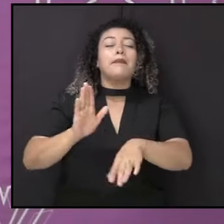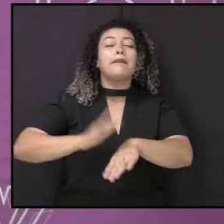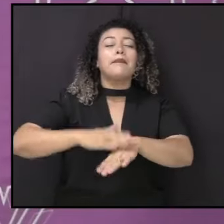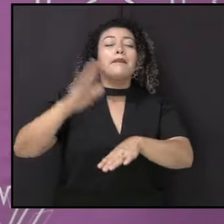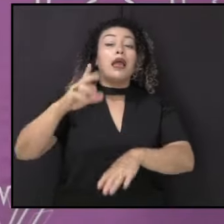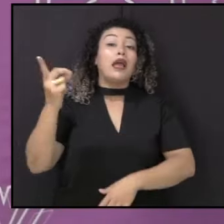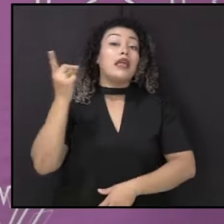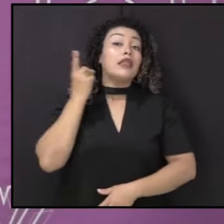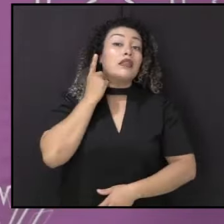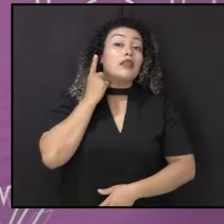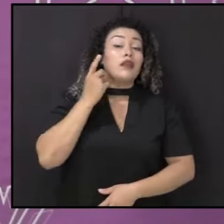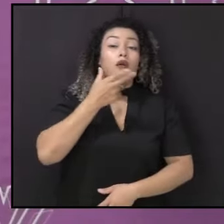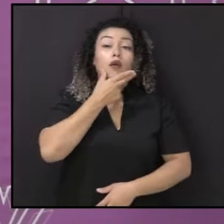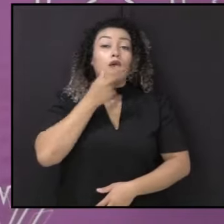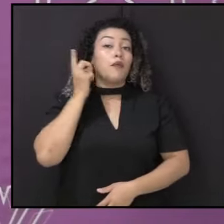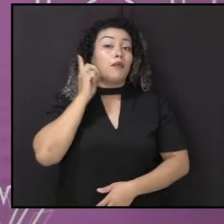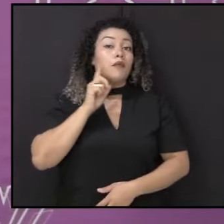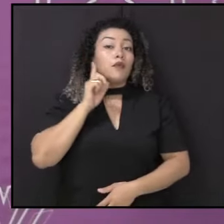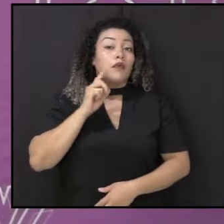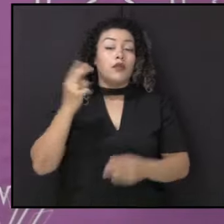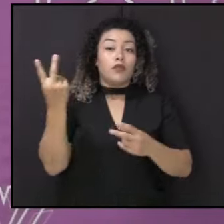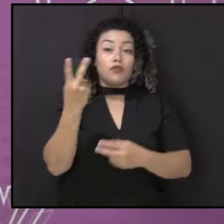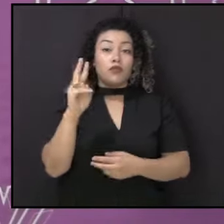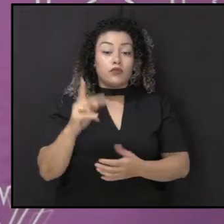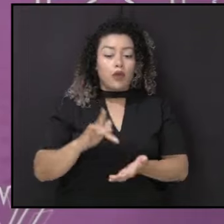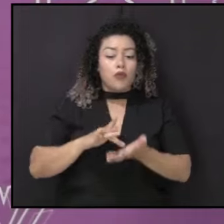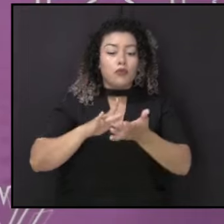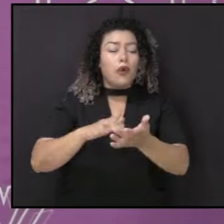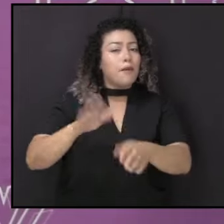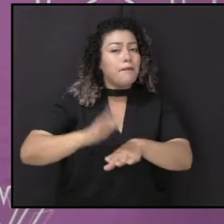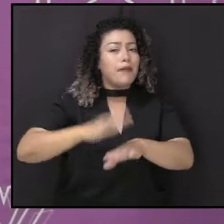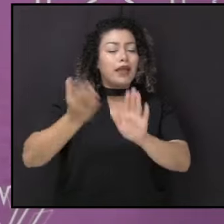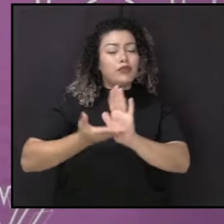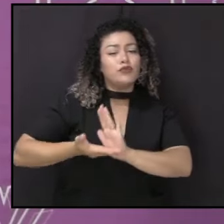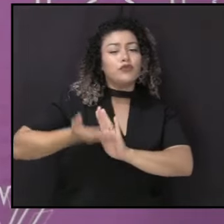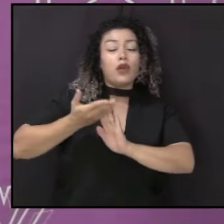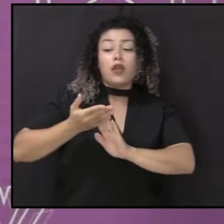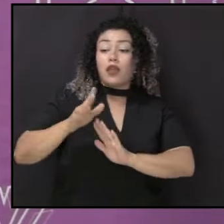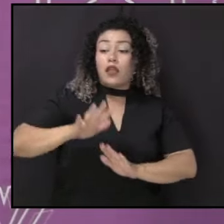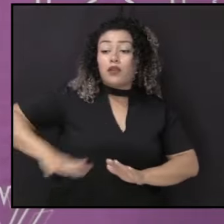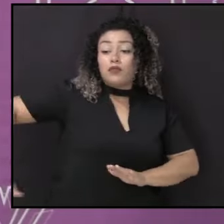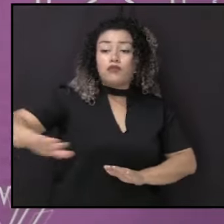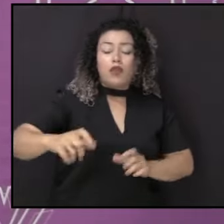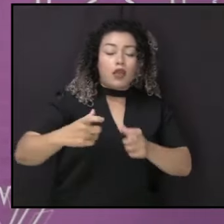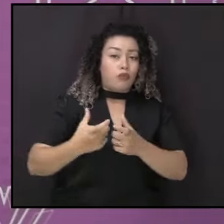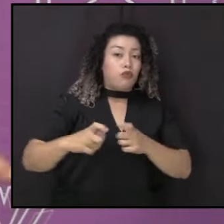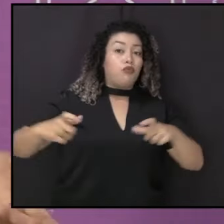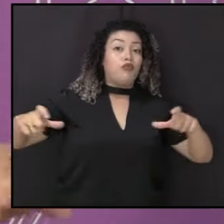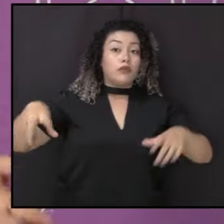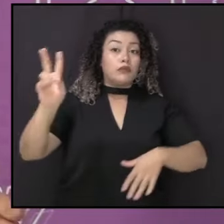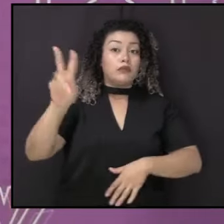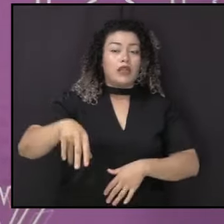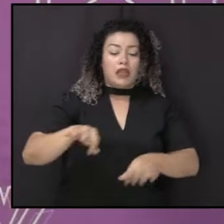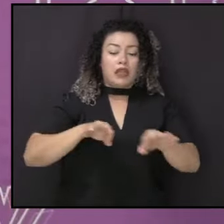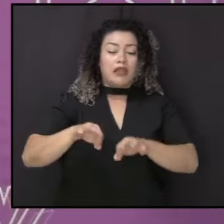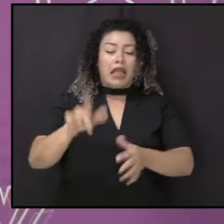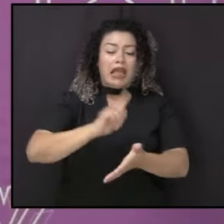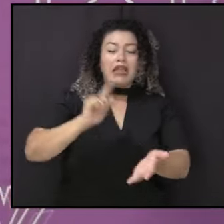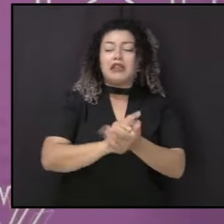diputada, tiene mucha representación de su distrito, de la cantidad de población que representa. No es nada más trabajar en las leyes,